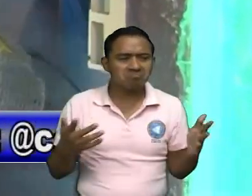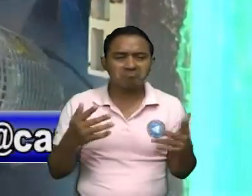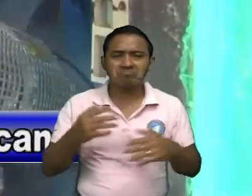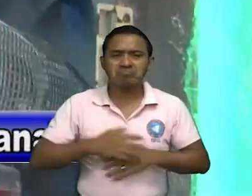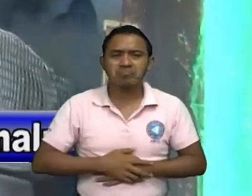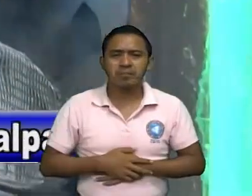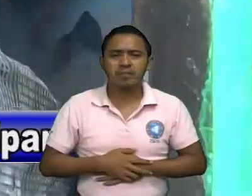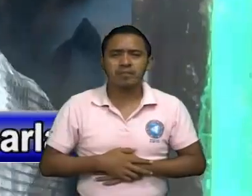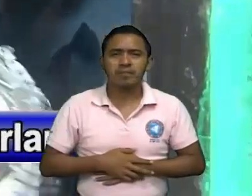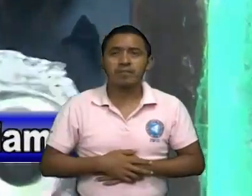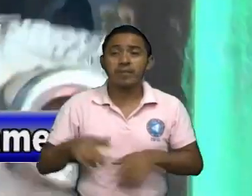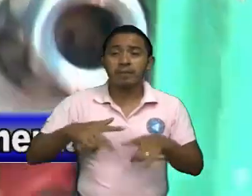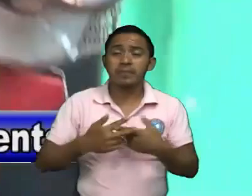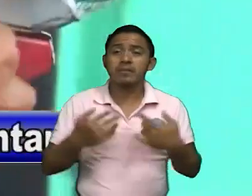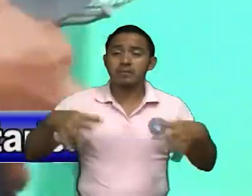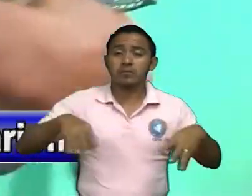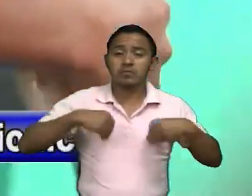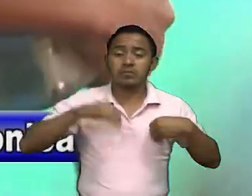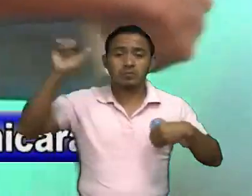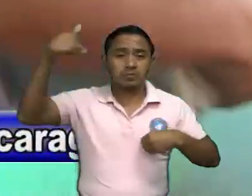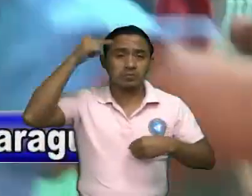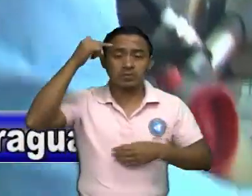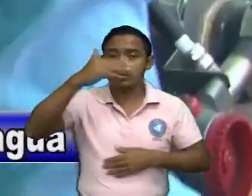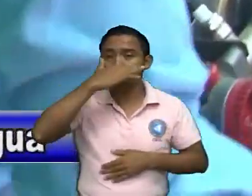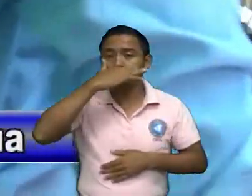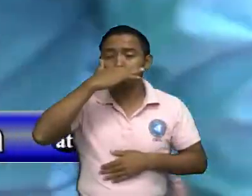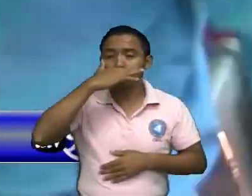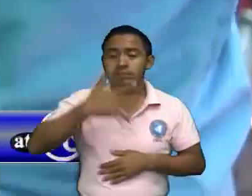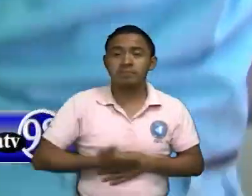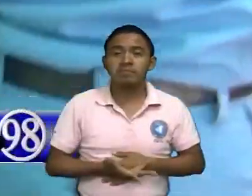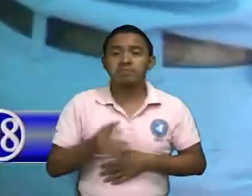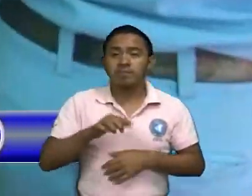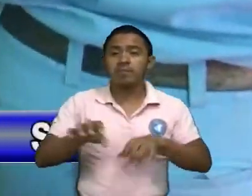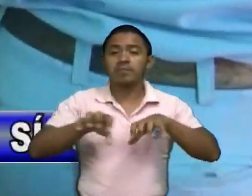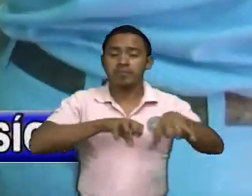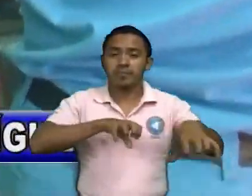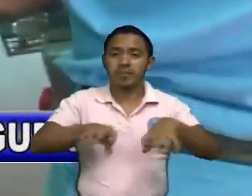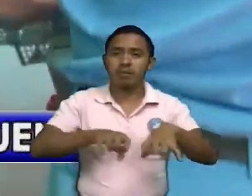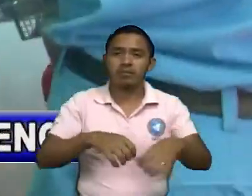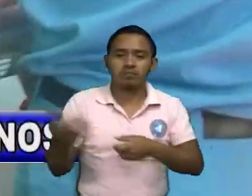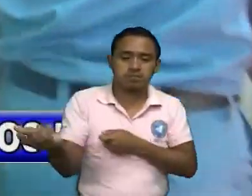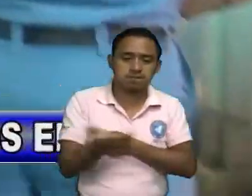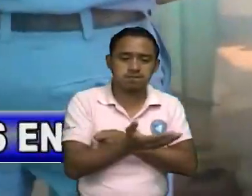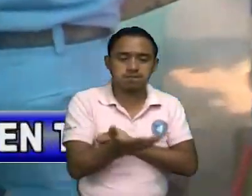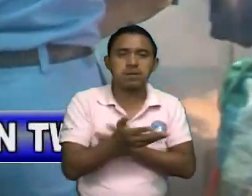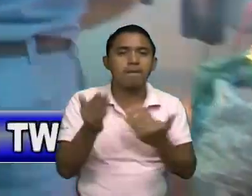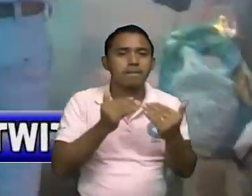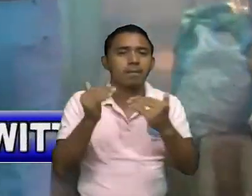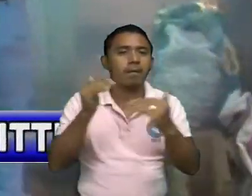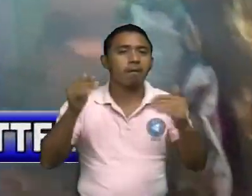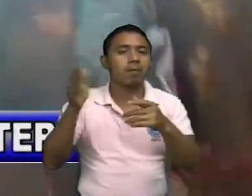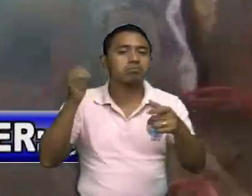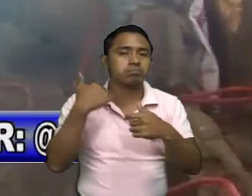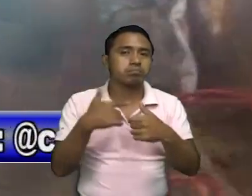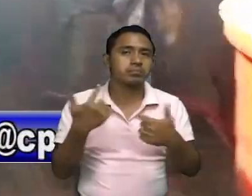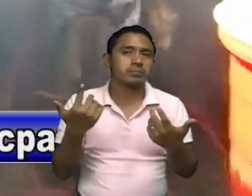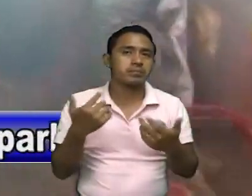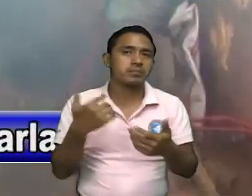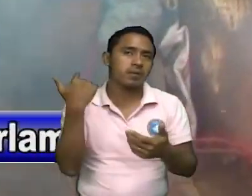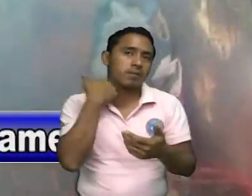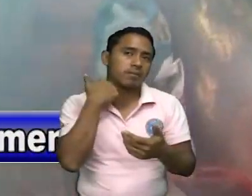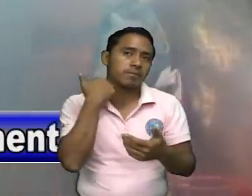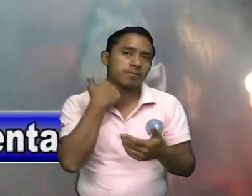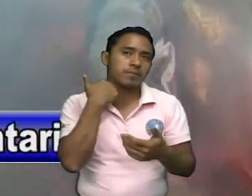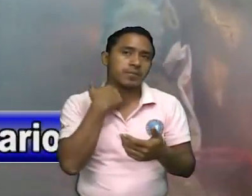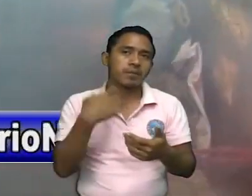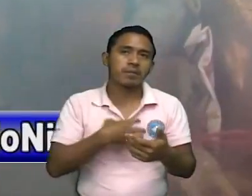No, así es, desde que asumió el gobierno el Frente Sandinista, pues estas jornadas de fumigación han sido más constantes, pues siempre, como le digo, es por